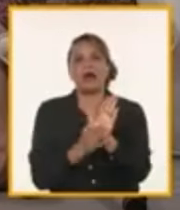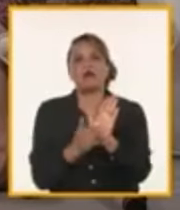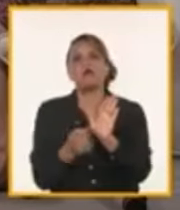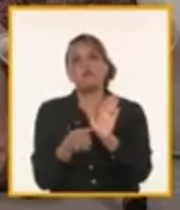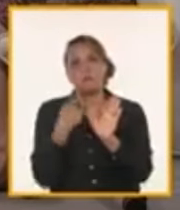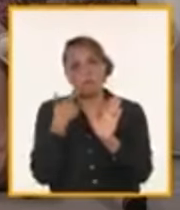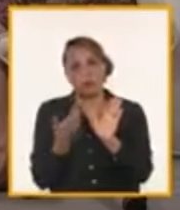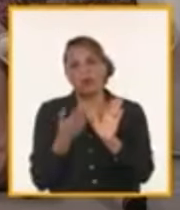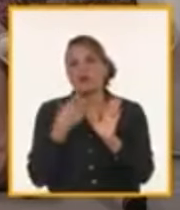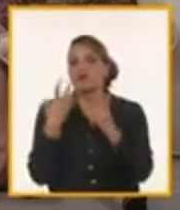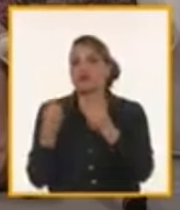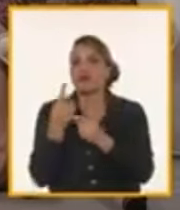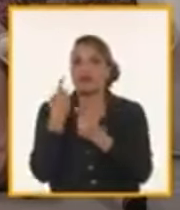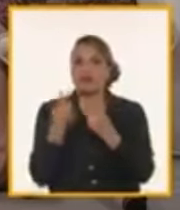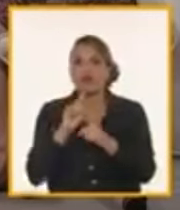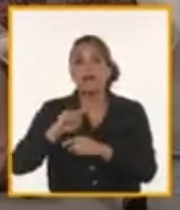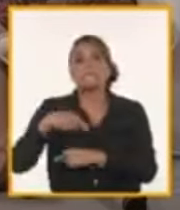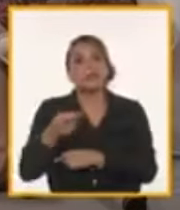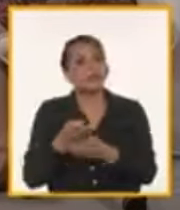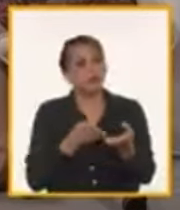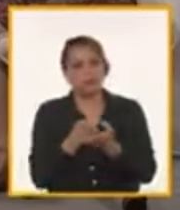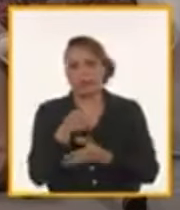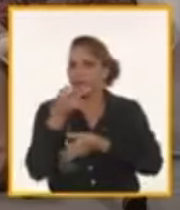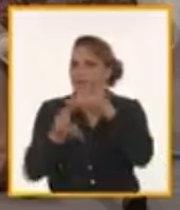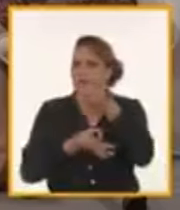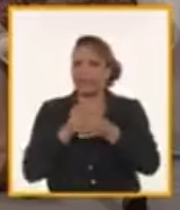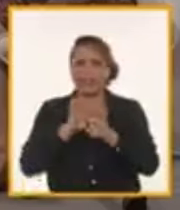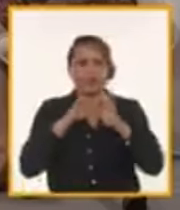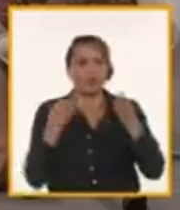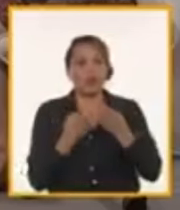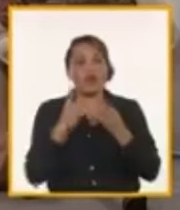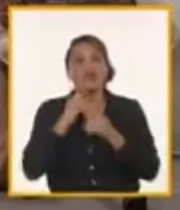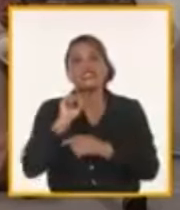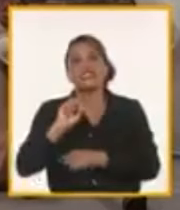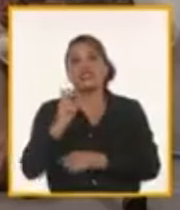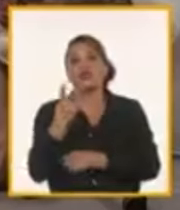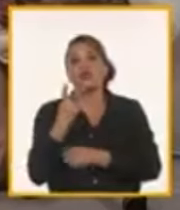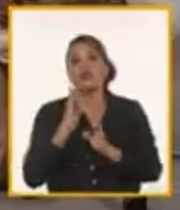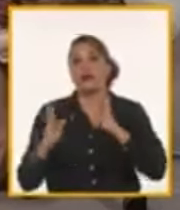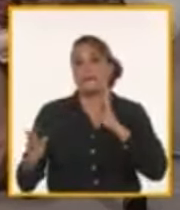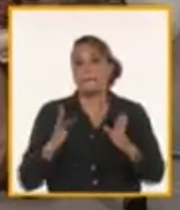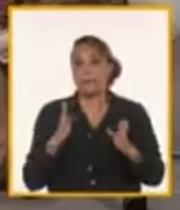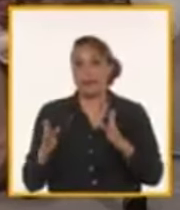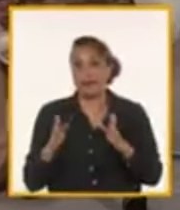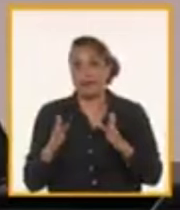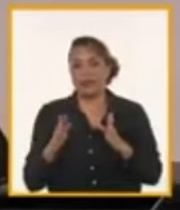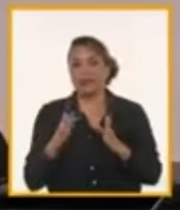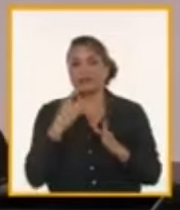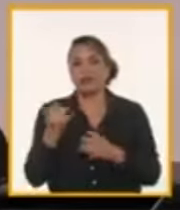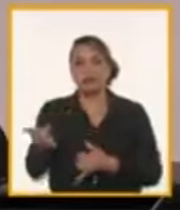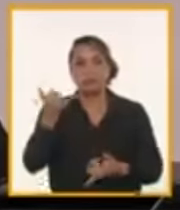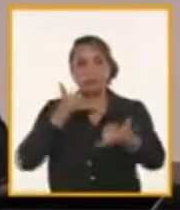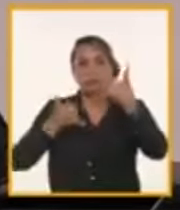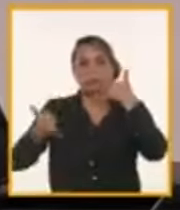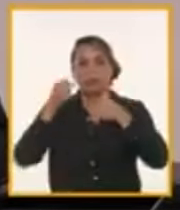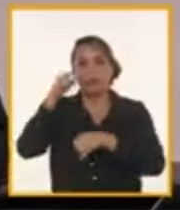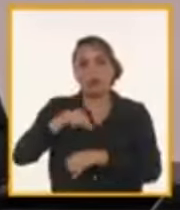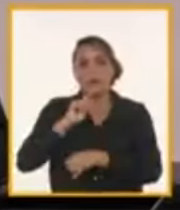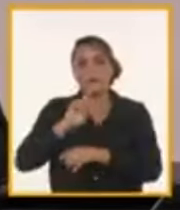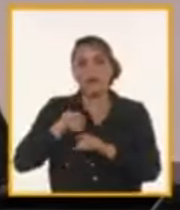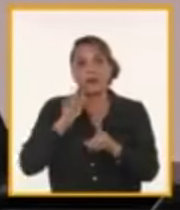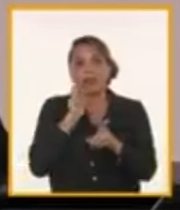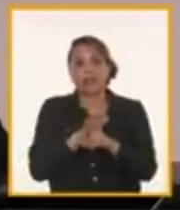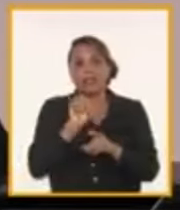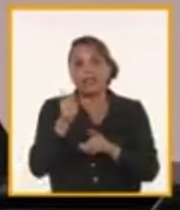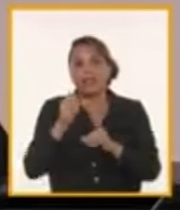puede pero mañana Seguiremos hablando de todo esto porque Tendremos una segunda emisión hemos recibido sus llamadas telefónicas hoy mañana desde las 10 de la